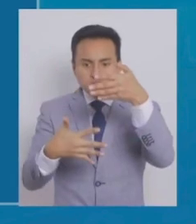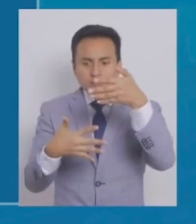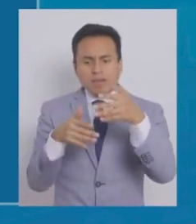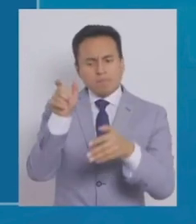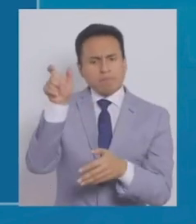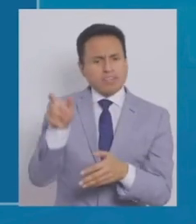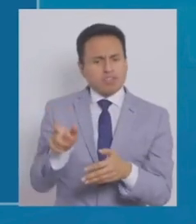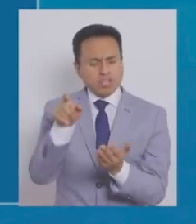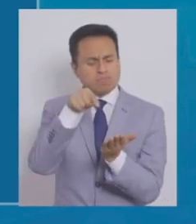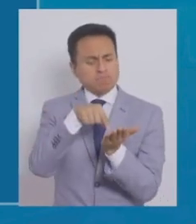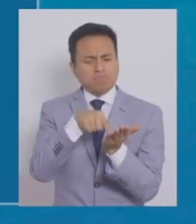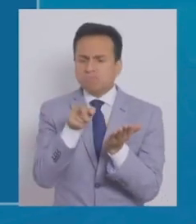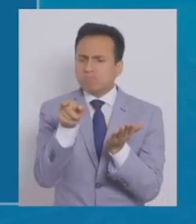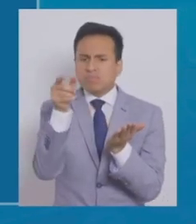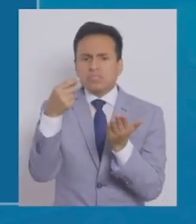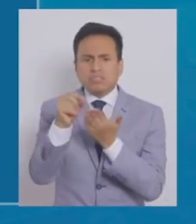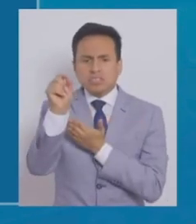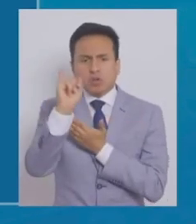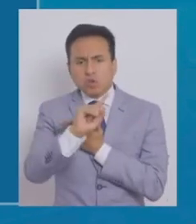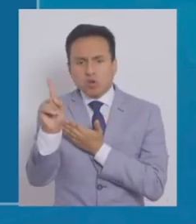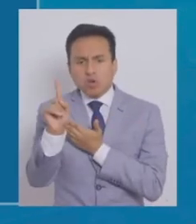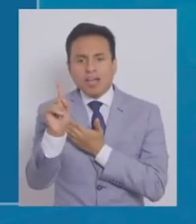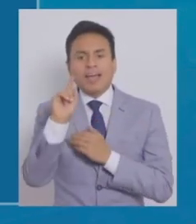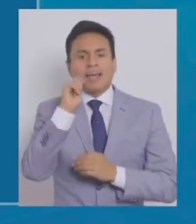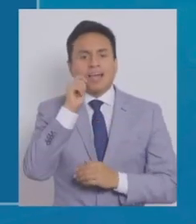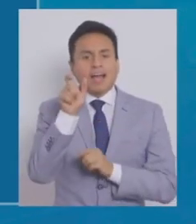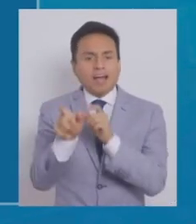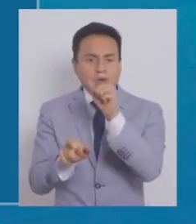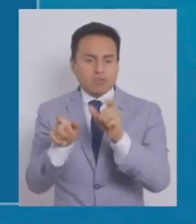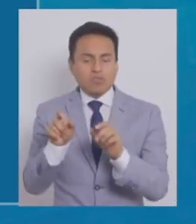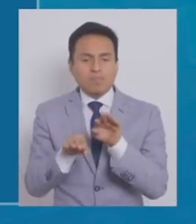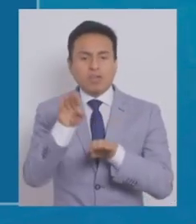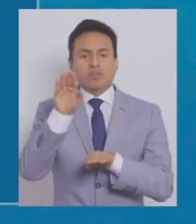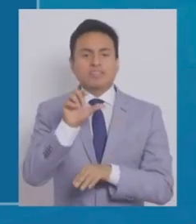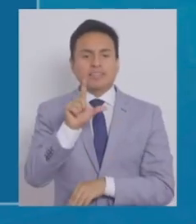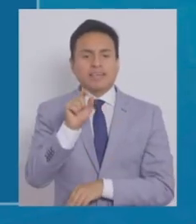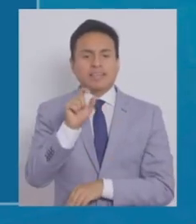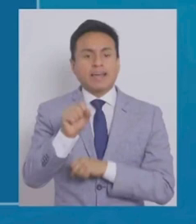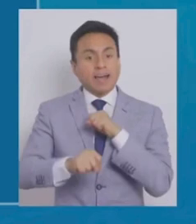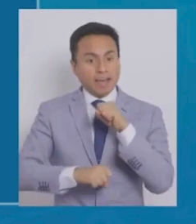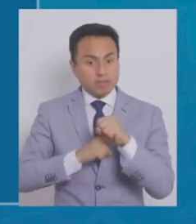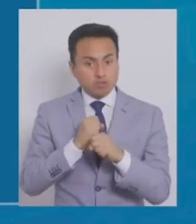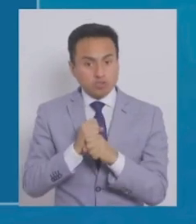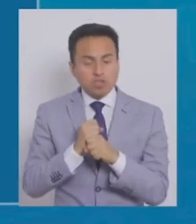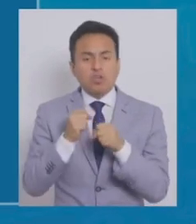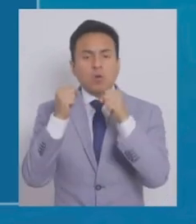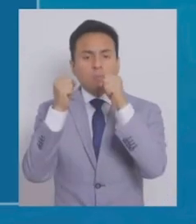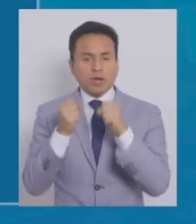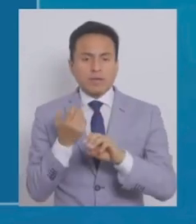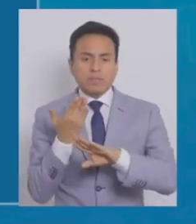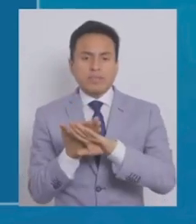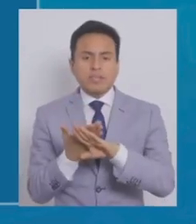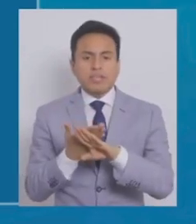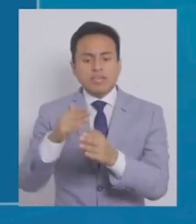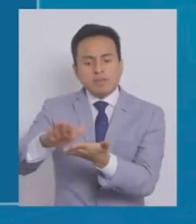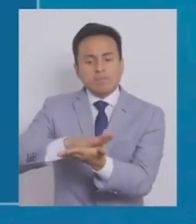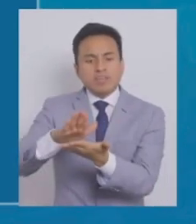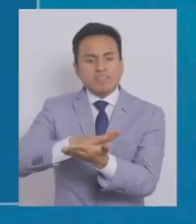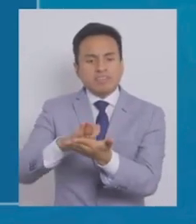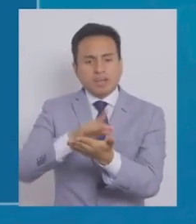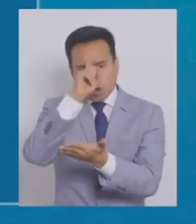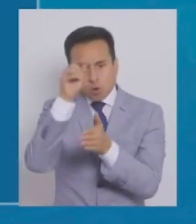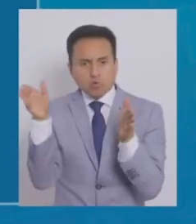persona está habilitado no está habilitada para aquellos que son mayores de 70 pueden pedir una copia impresa en los